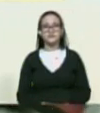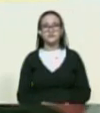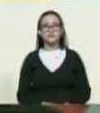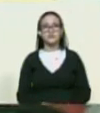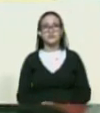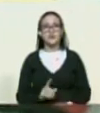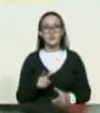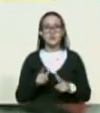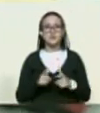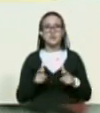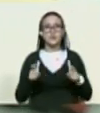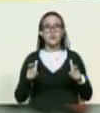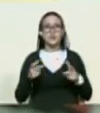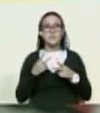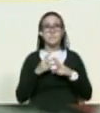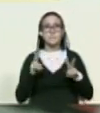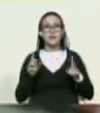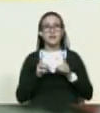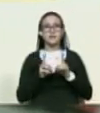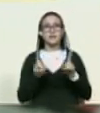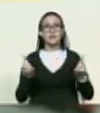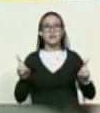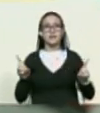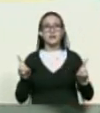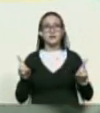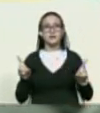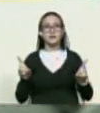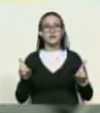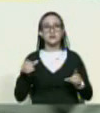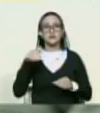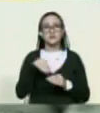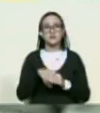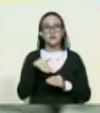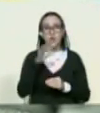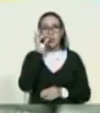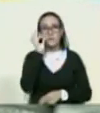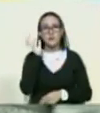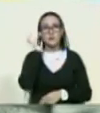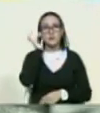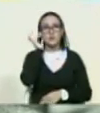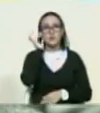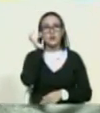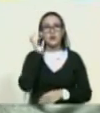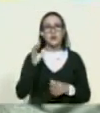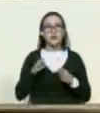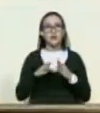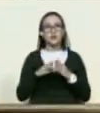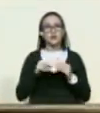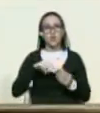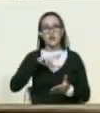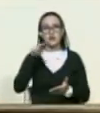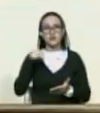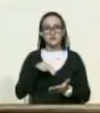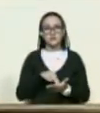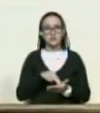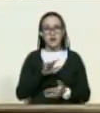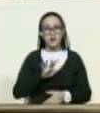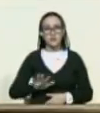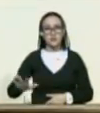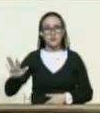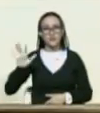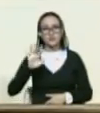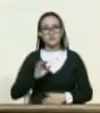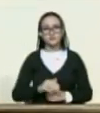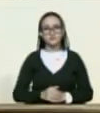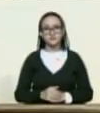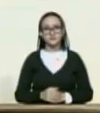masiva, pacífica y democrática de los electores y electoras en todo el territorio nacional, superando